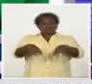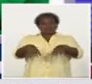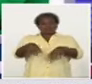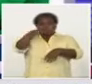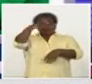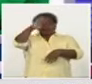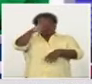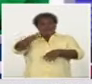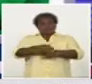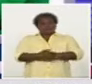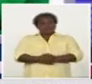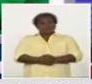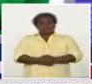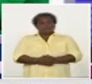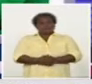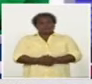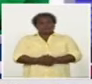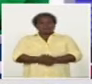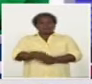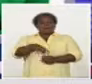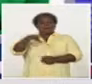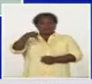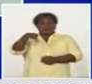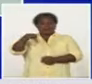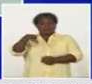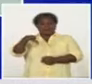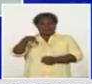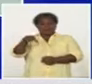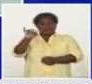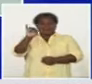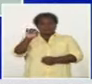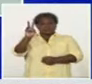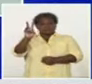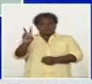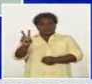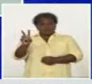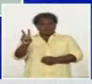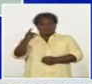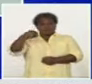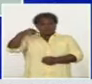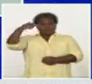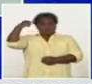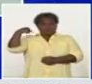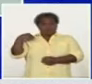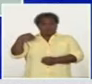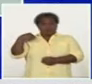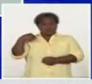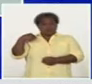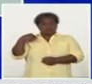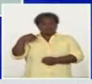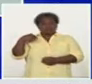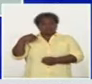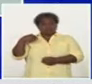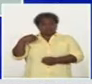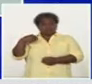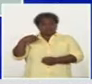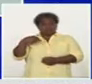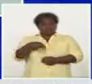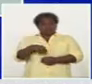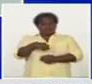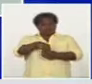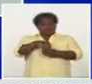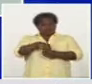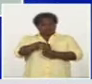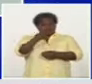territorio. Pinar del Río con 62 casos ayer, estamos hablando de que incluso diagnostica